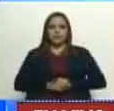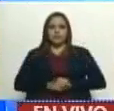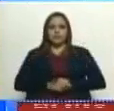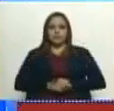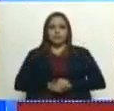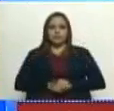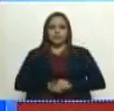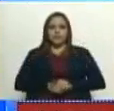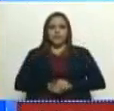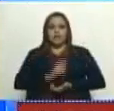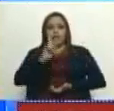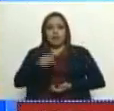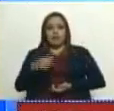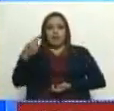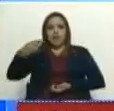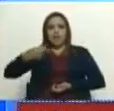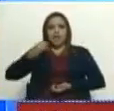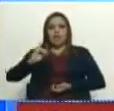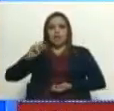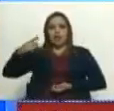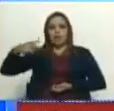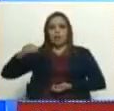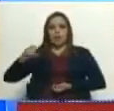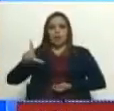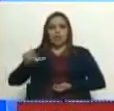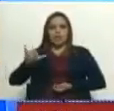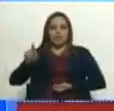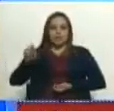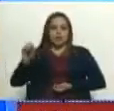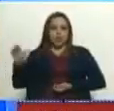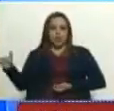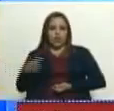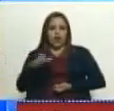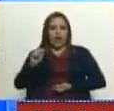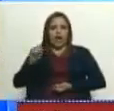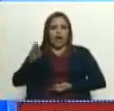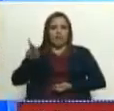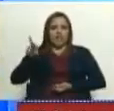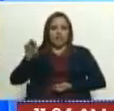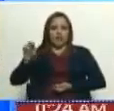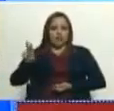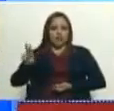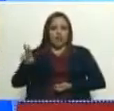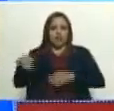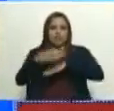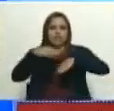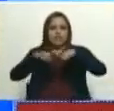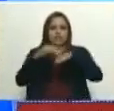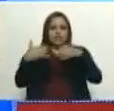Al ciudadano Hipólito Abreu, ministro de Industrias.